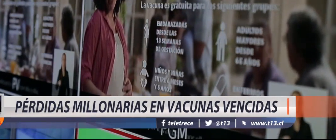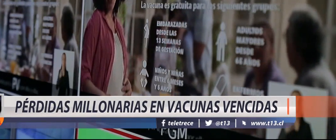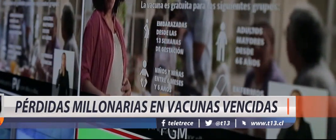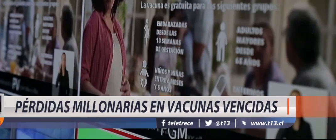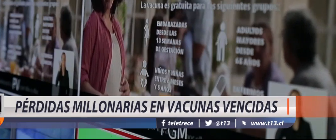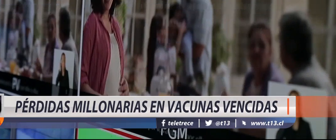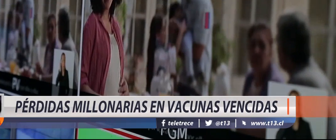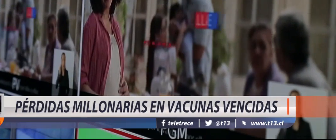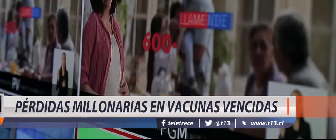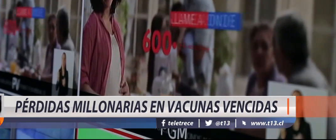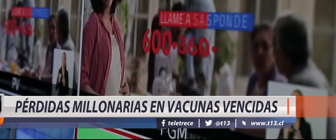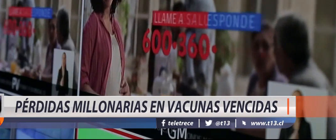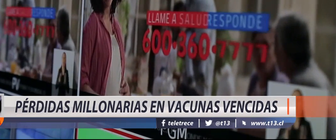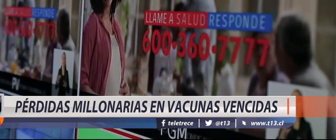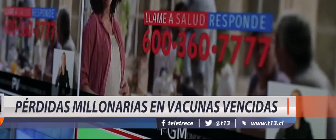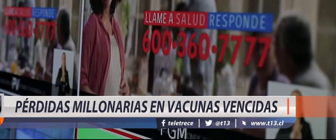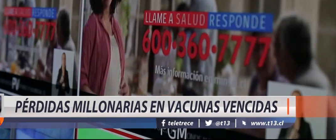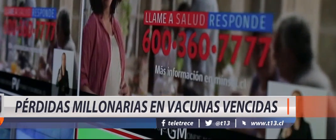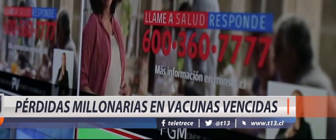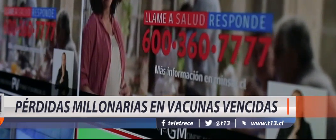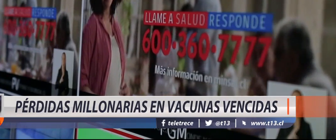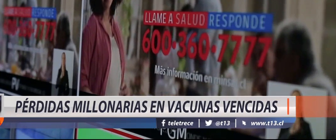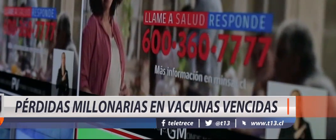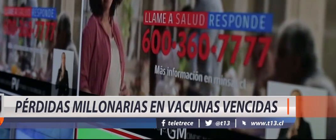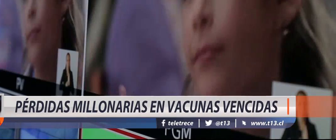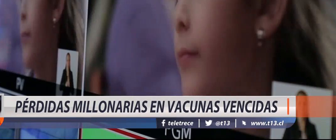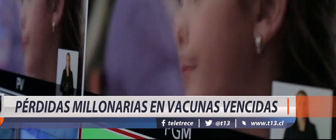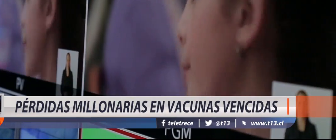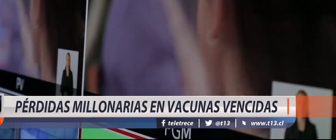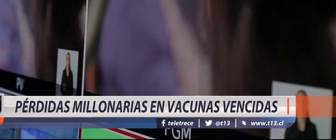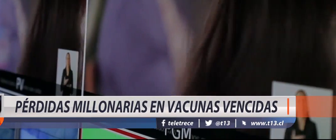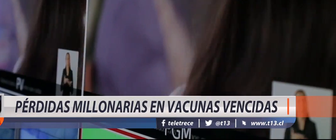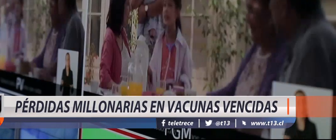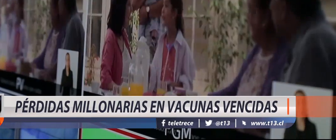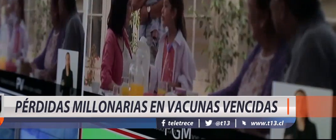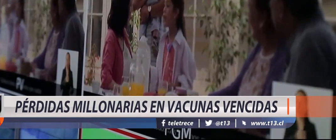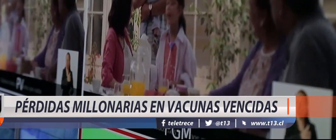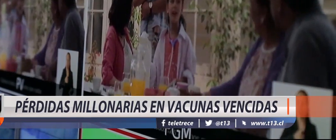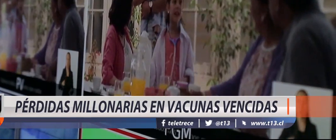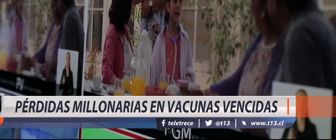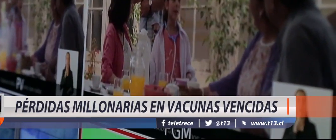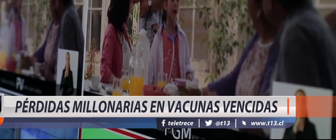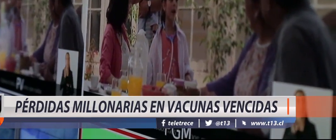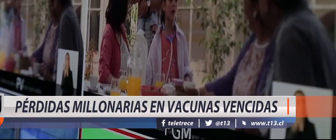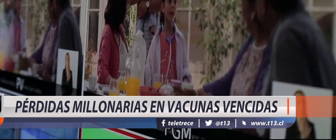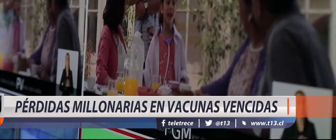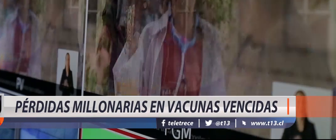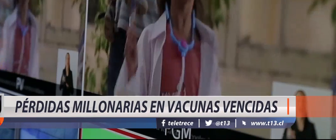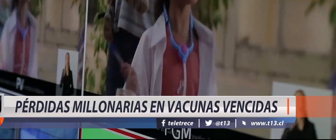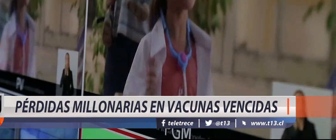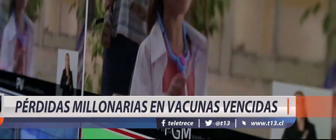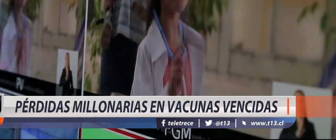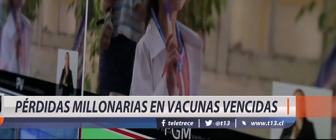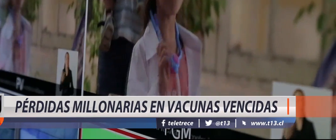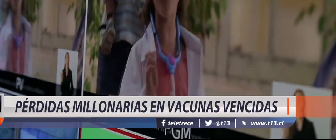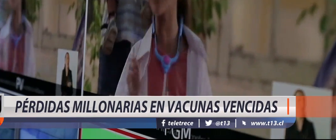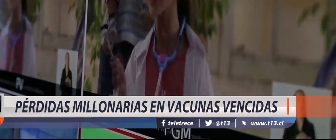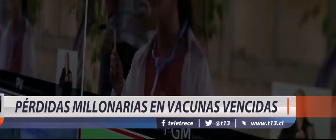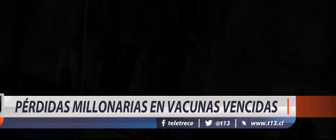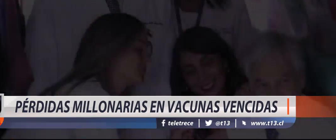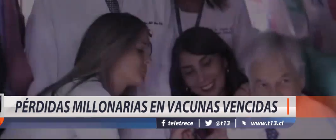Los esfuerzos incluyen personajes públicos, además de spots publicitarios, los que sea necesario para llegar a una gran parte